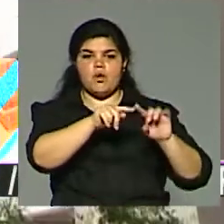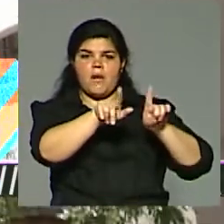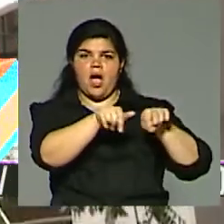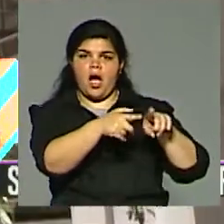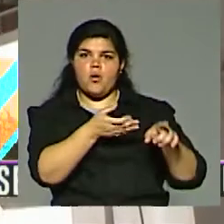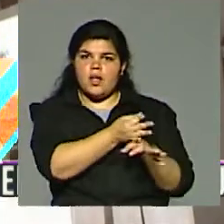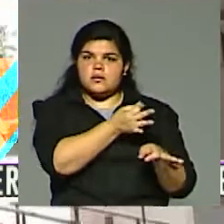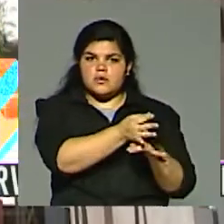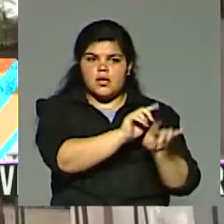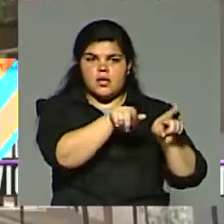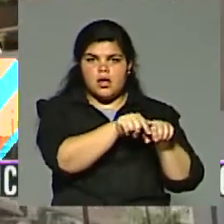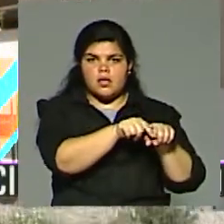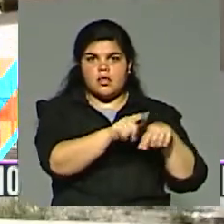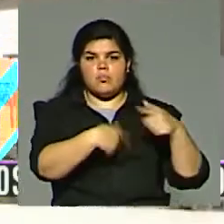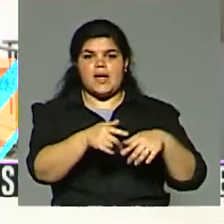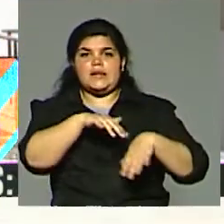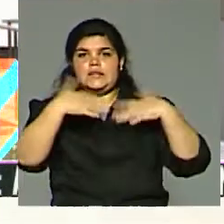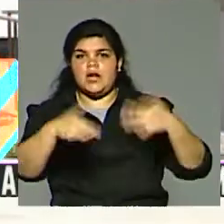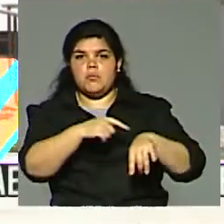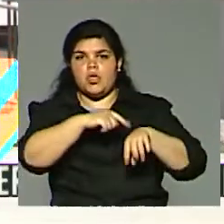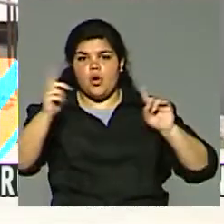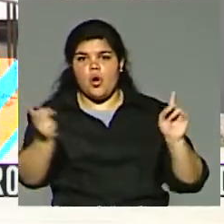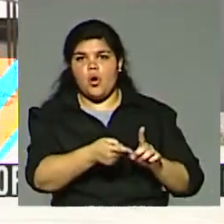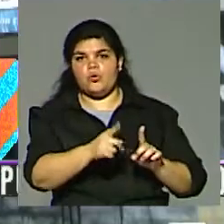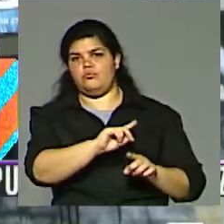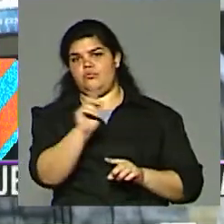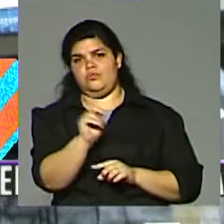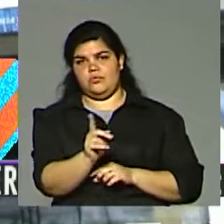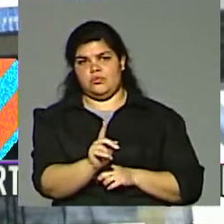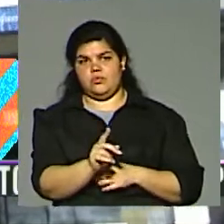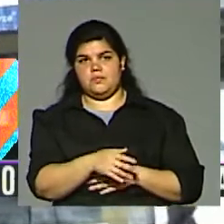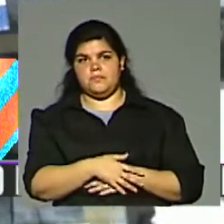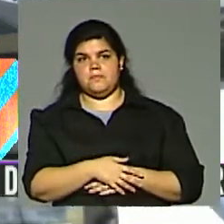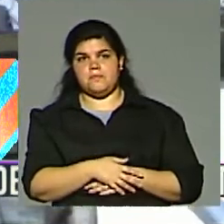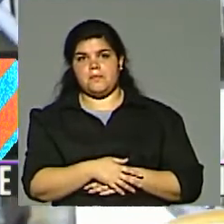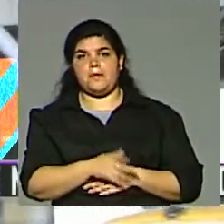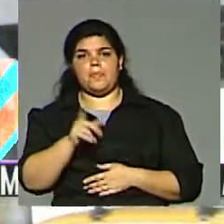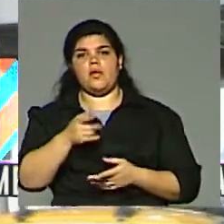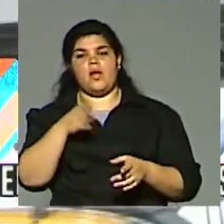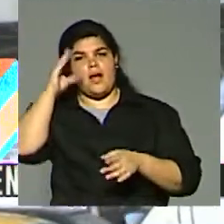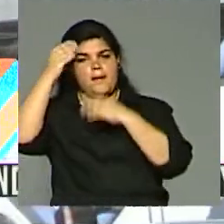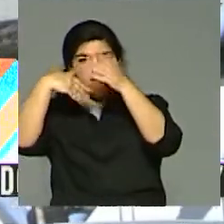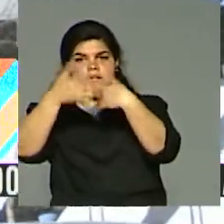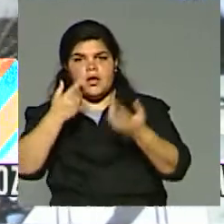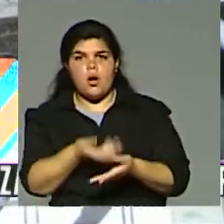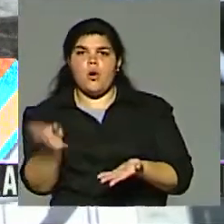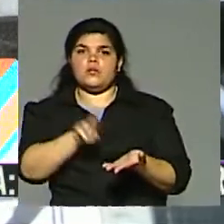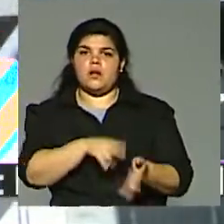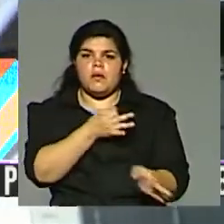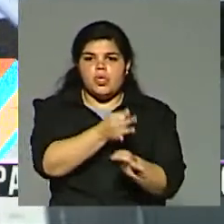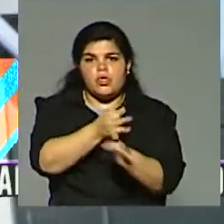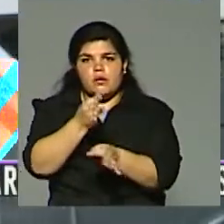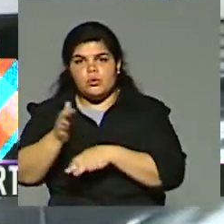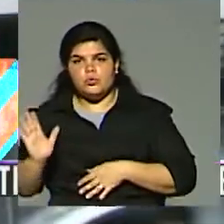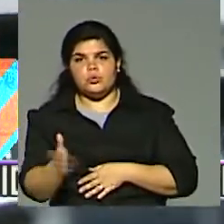un resultado a corto plazo, ¿no? Tal cual. Ni solo decir, bueno, vamos a capacitar de nuevo a todos los docentes, porque tampoco pasa por